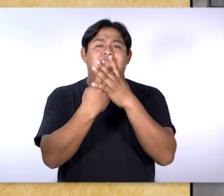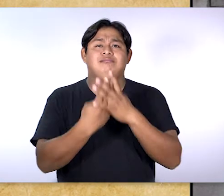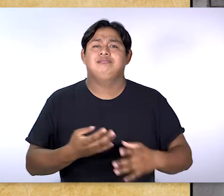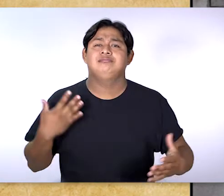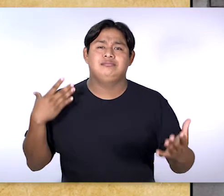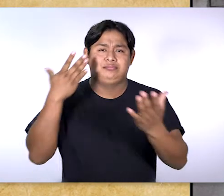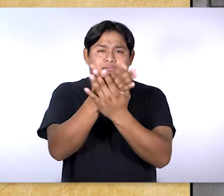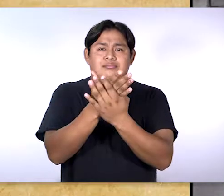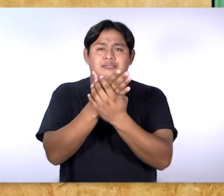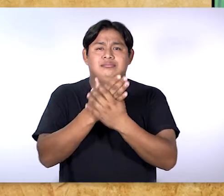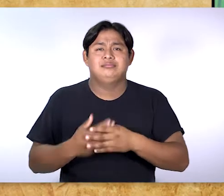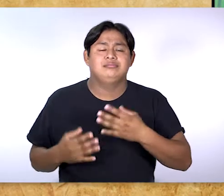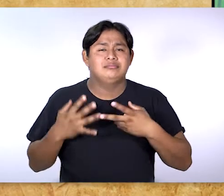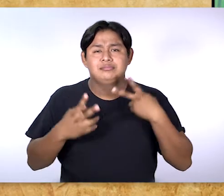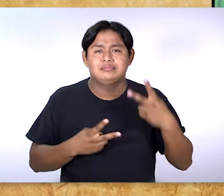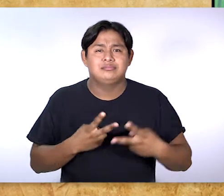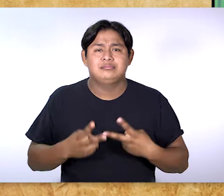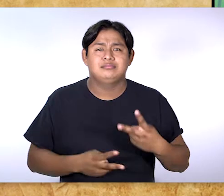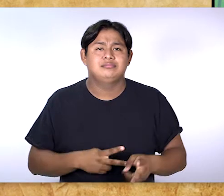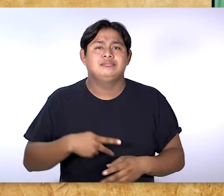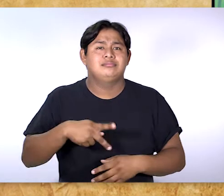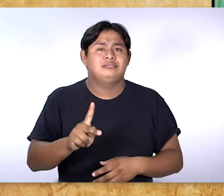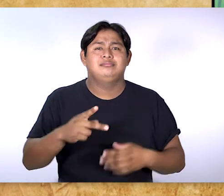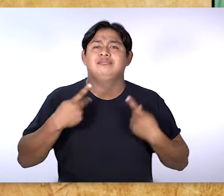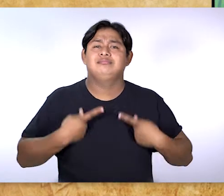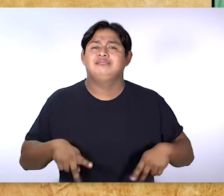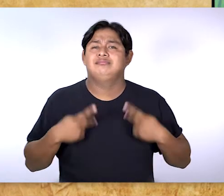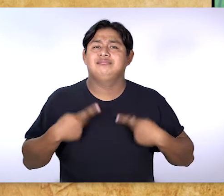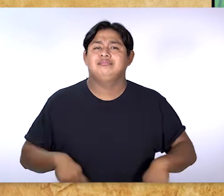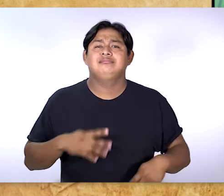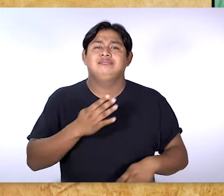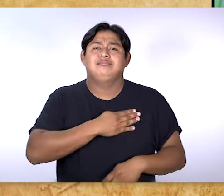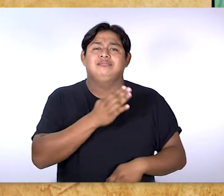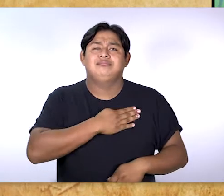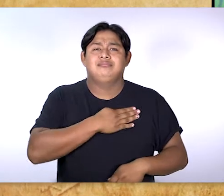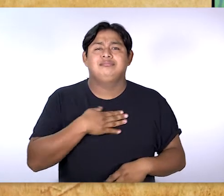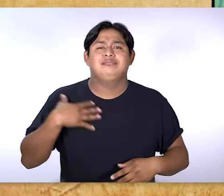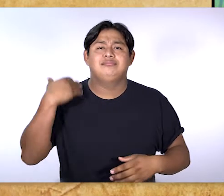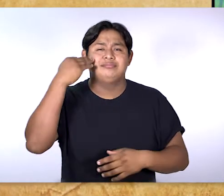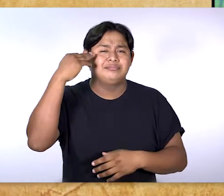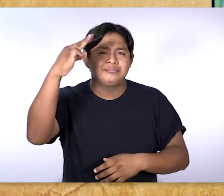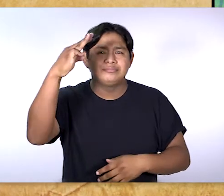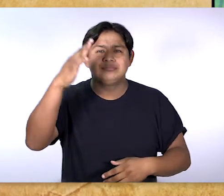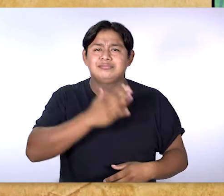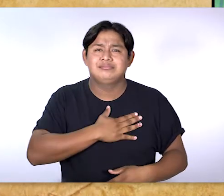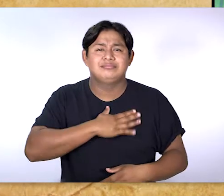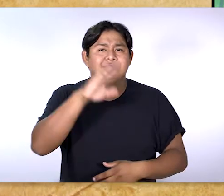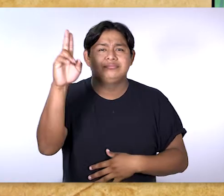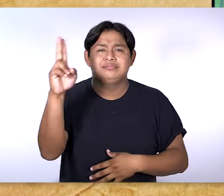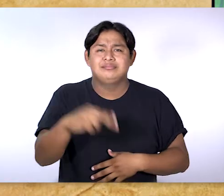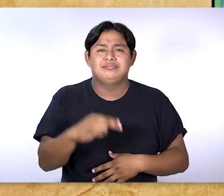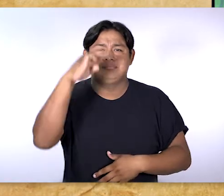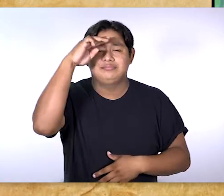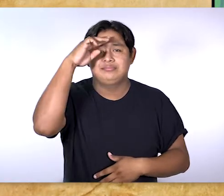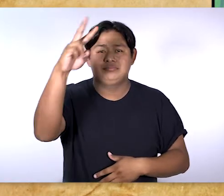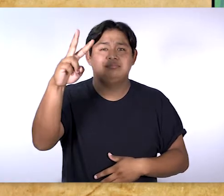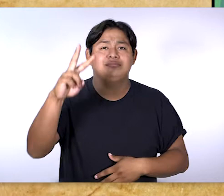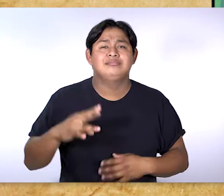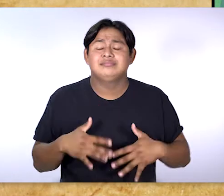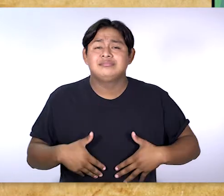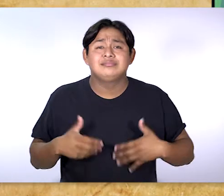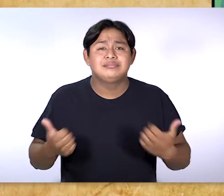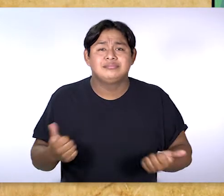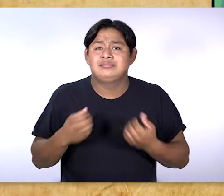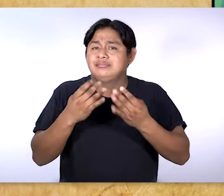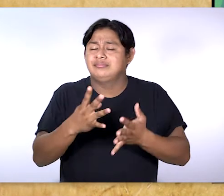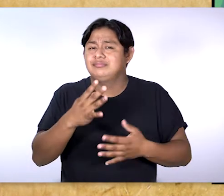dimos de comer? ¿O cuándo te vimos con sed y te dimos de beber? ¿O cuándo te vimos como forastero y